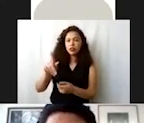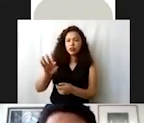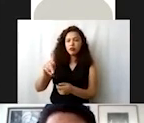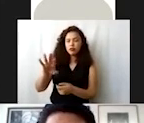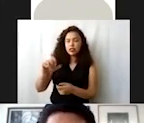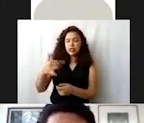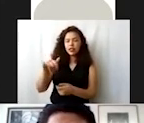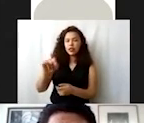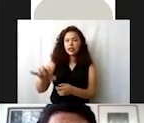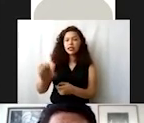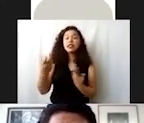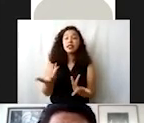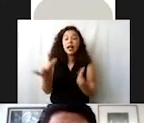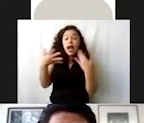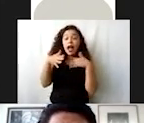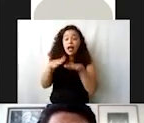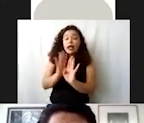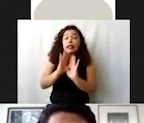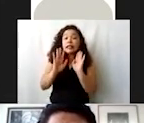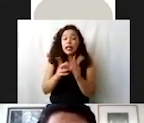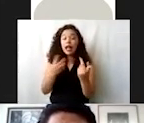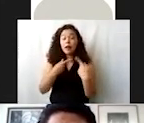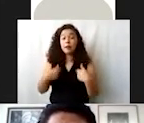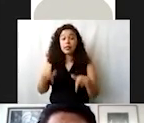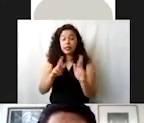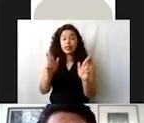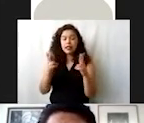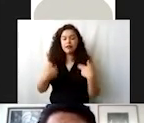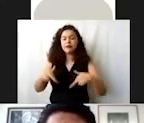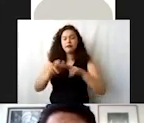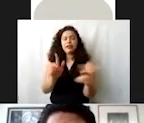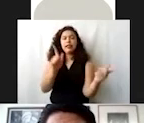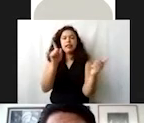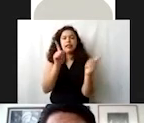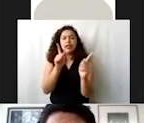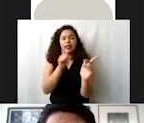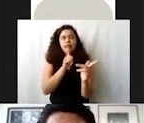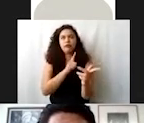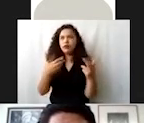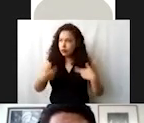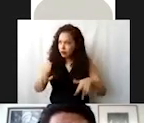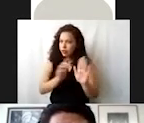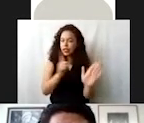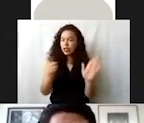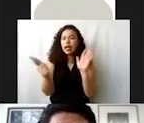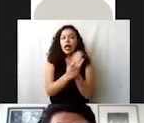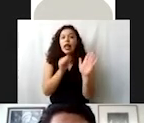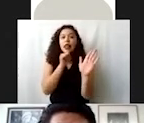concluir que por este hecho, al no encontrar al representante legal al momento de esa verificación,